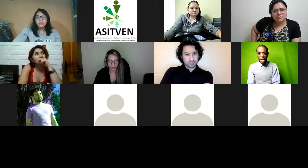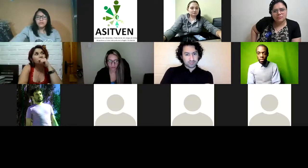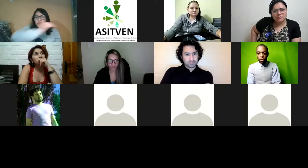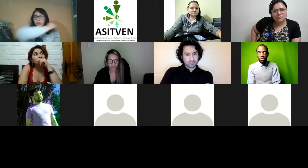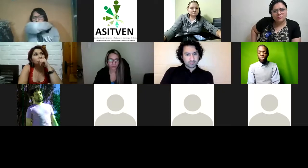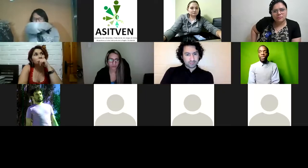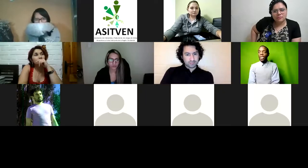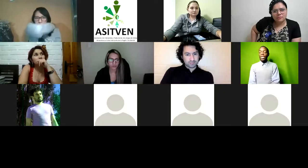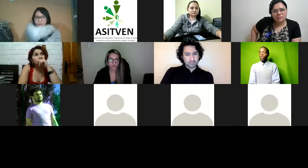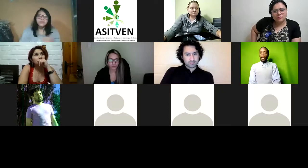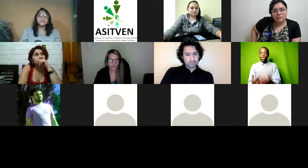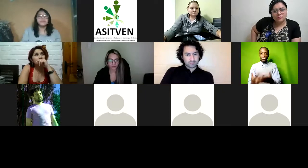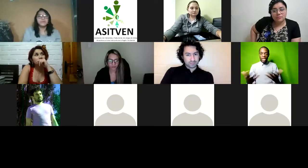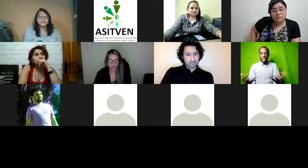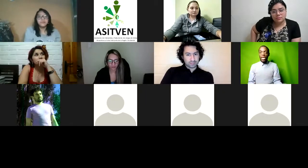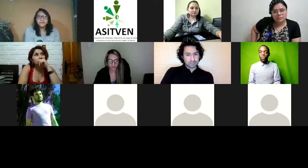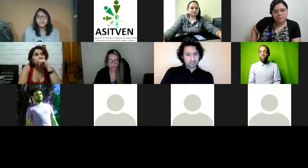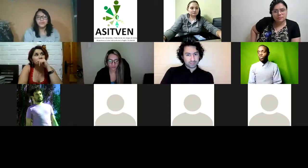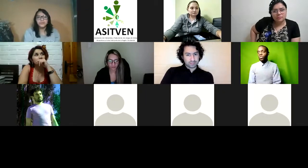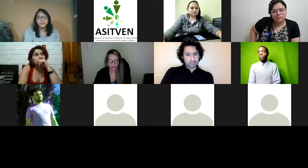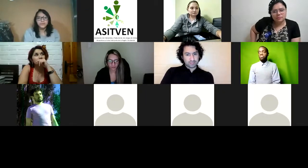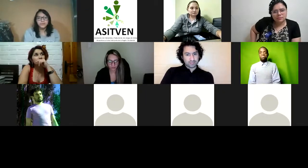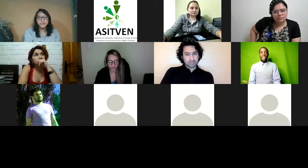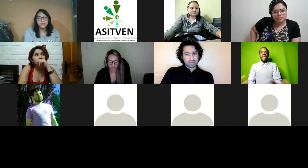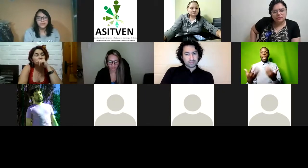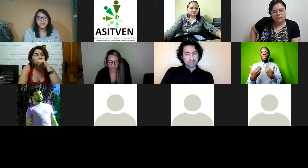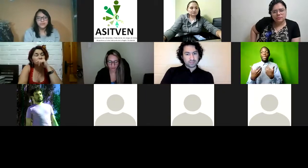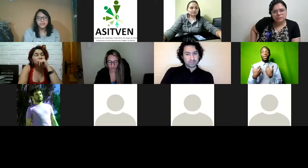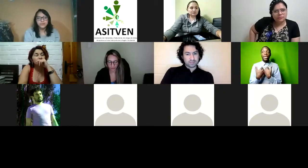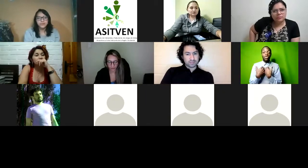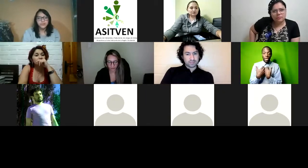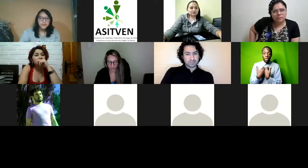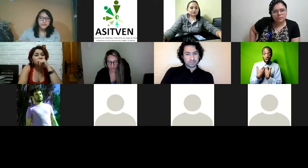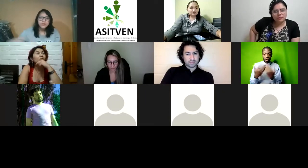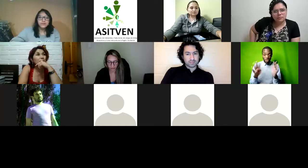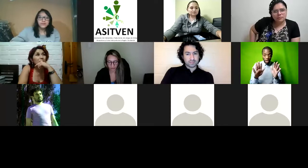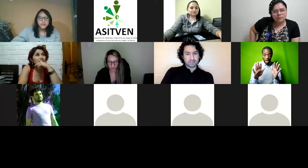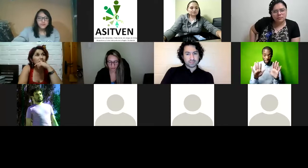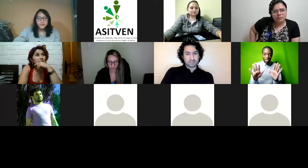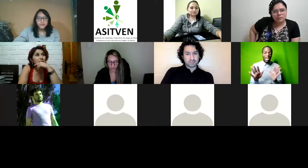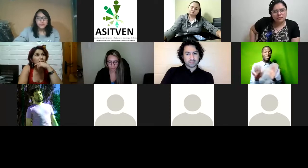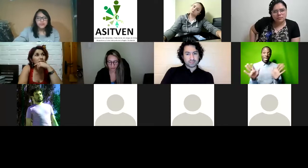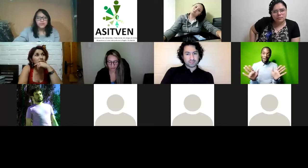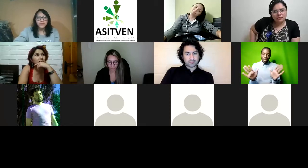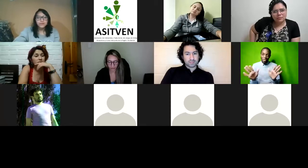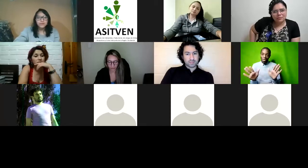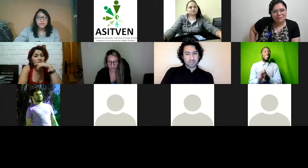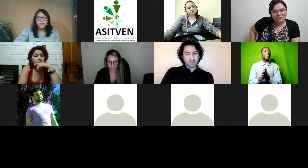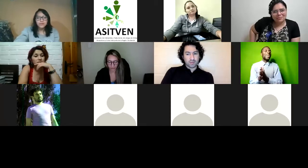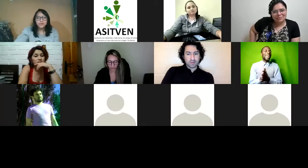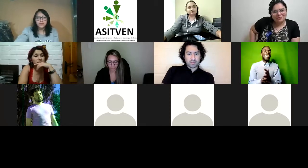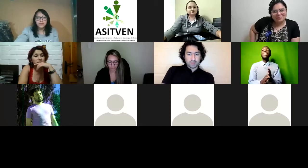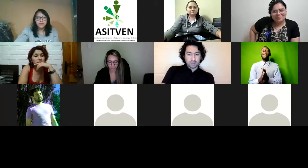ese tiempo, no lo reconoceríamos, no. O sea, a mí me llegó eso, yo tampoco lo conocí, okay, yo no soy tan viejo tampoco